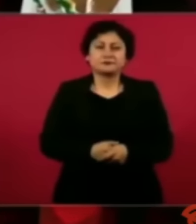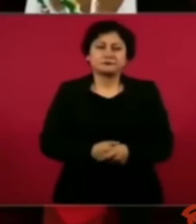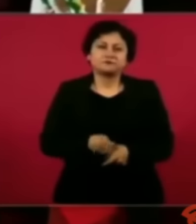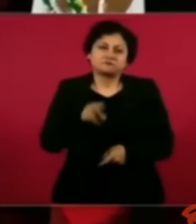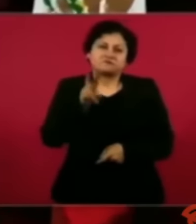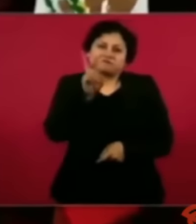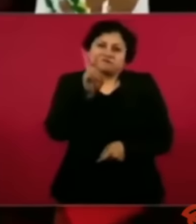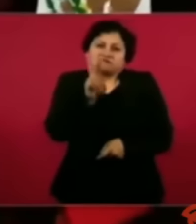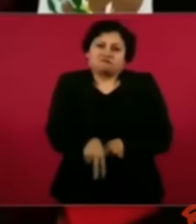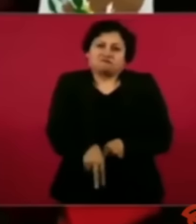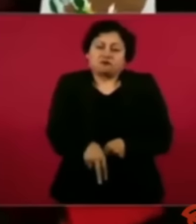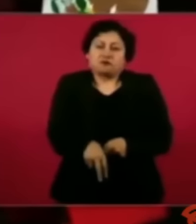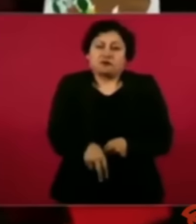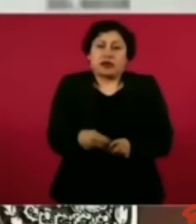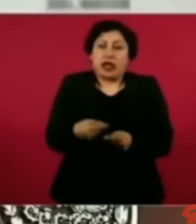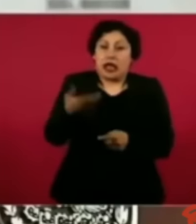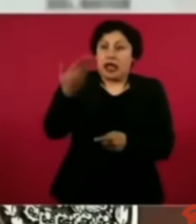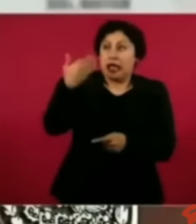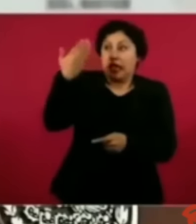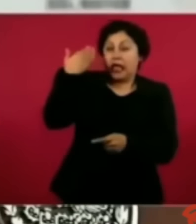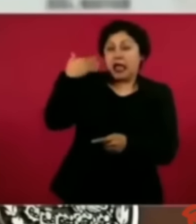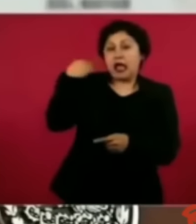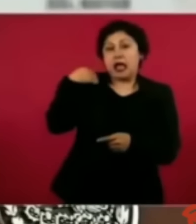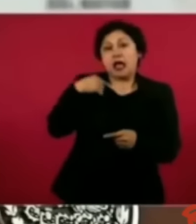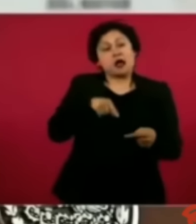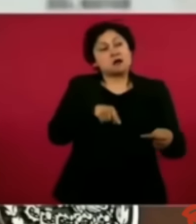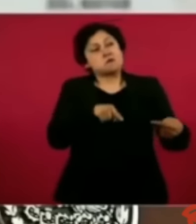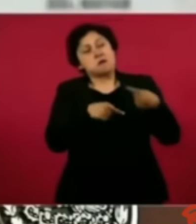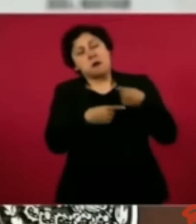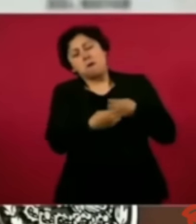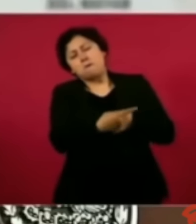tumbado y me he vuelto a parar